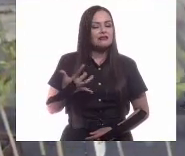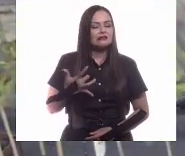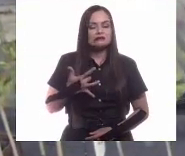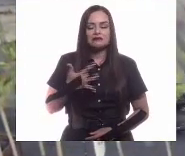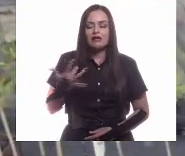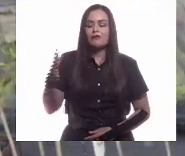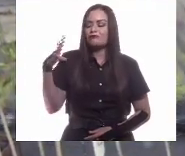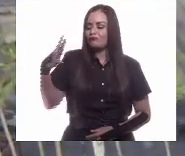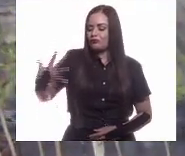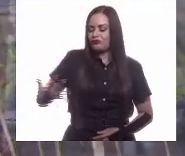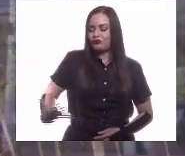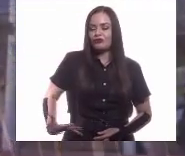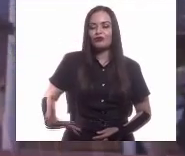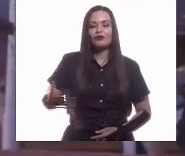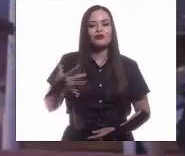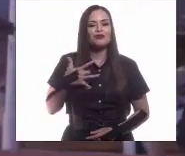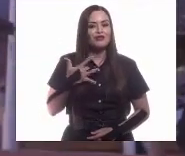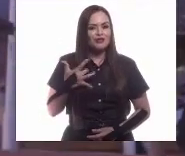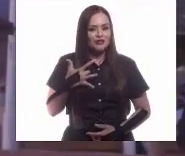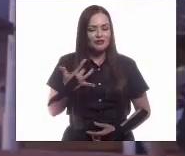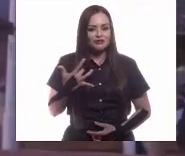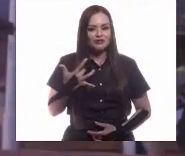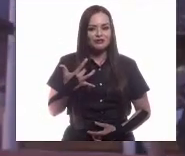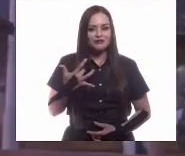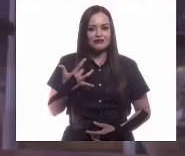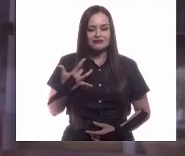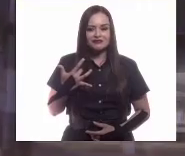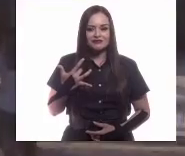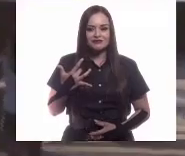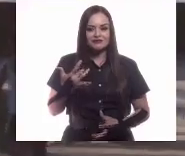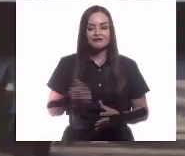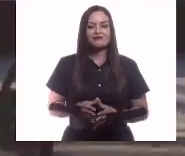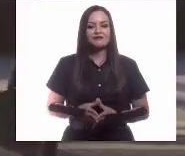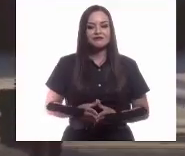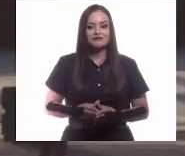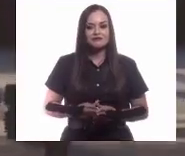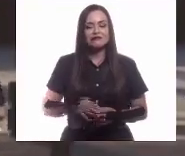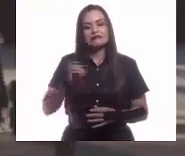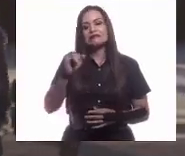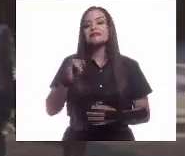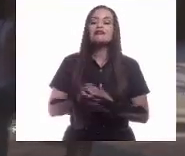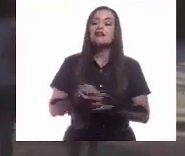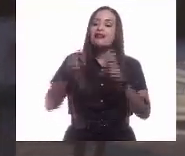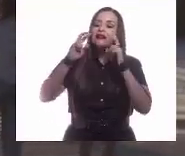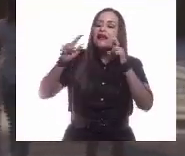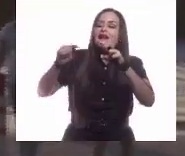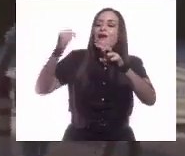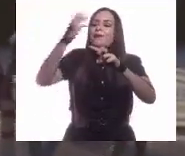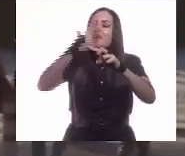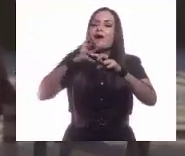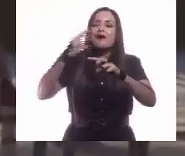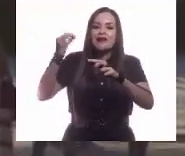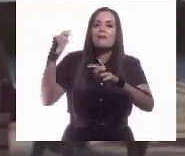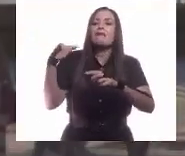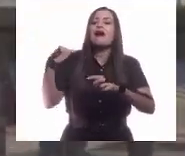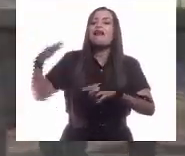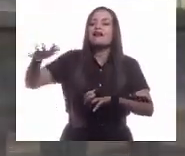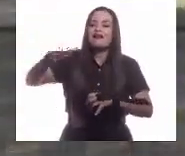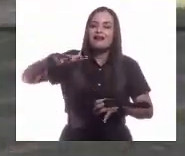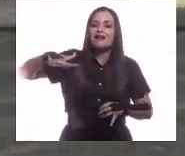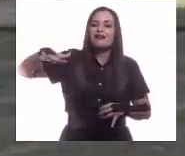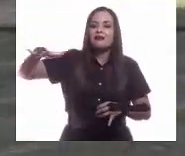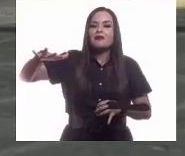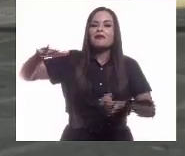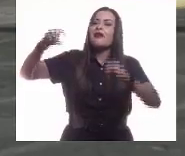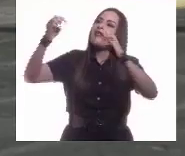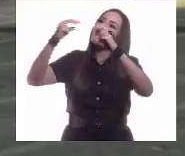profundamente orgullosos de haber puesto la obra pública a la altura de la belleza natural. Ahí, ahí donde las